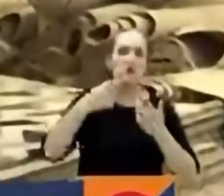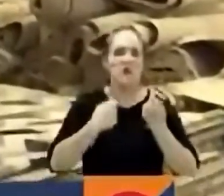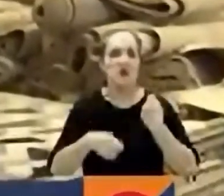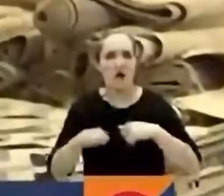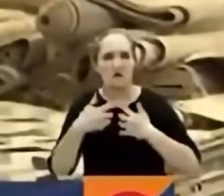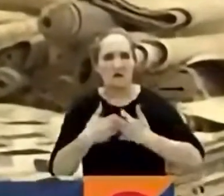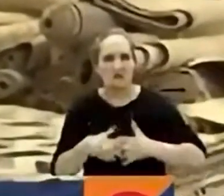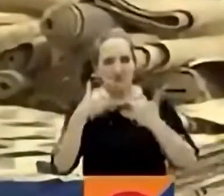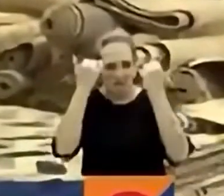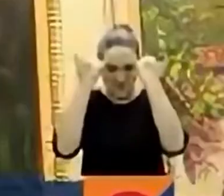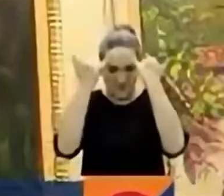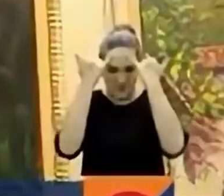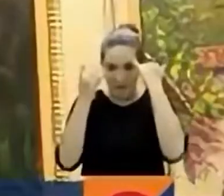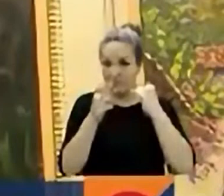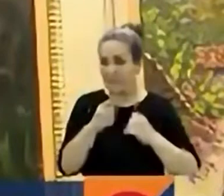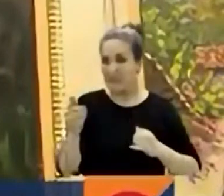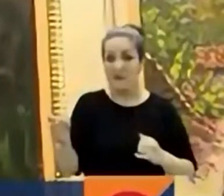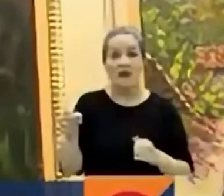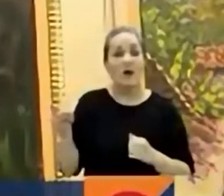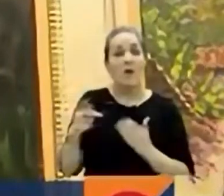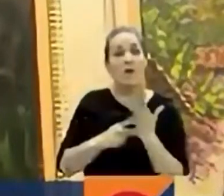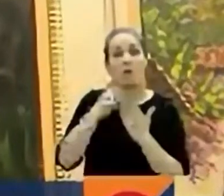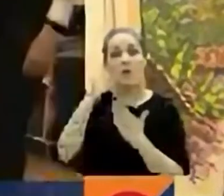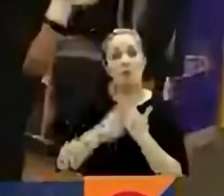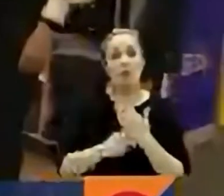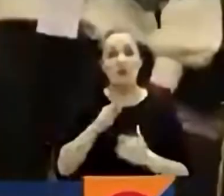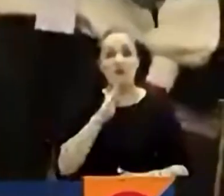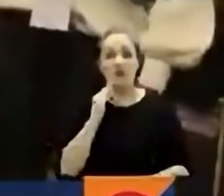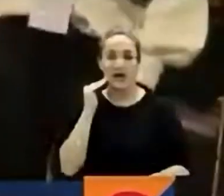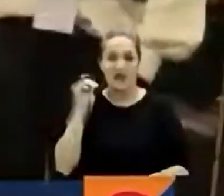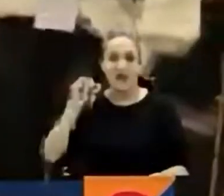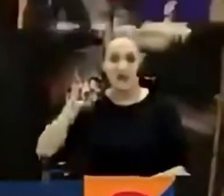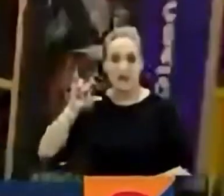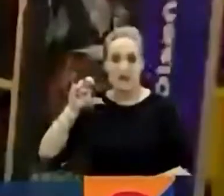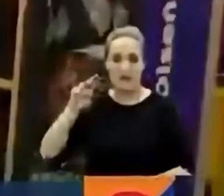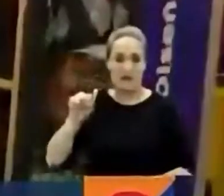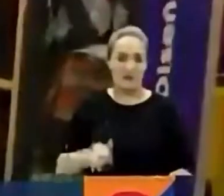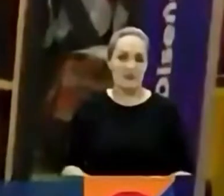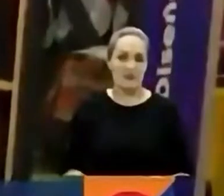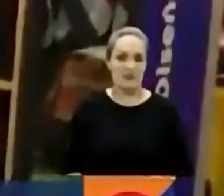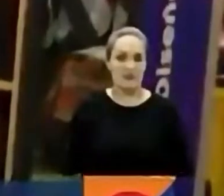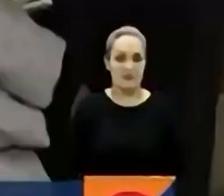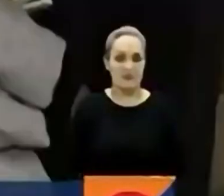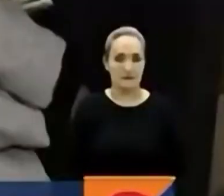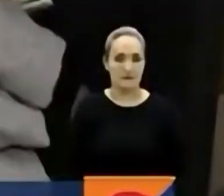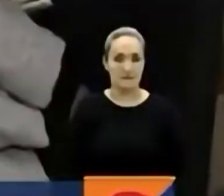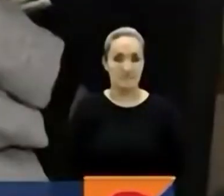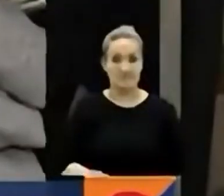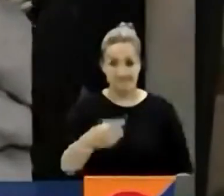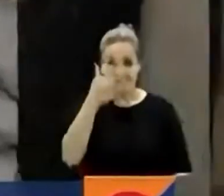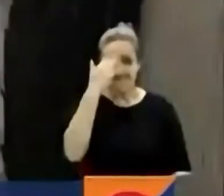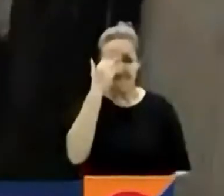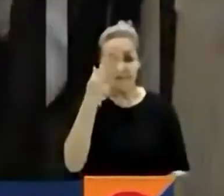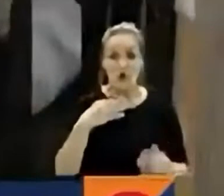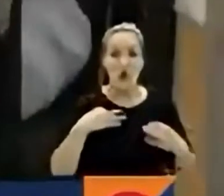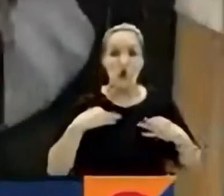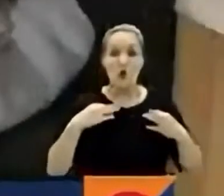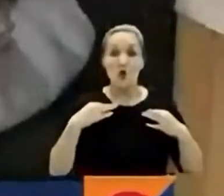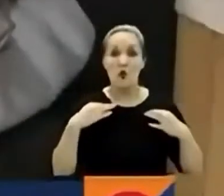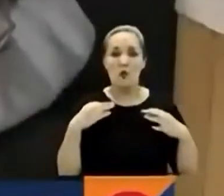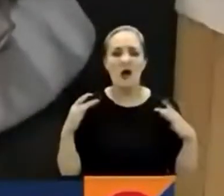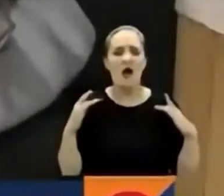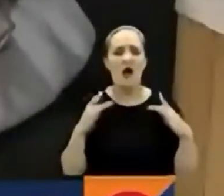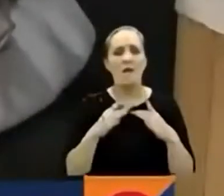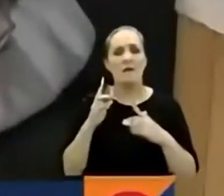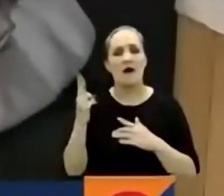emprendedores. Este es el proyecto de Juliana Trujillo. ¿Sabía usted que hay ropa elaborada con